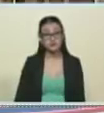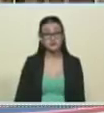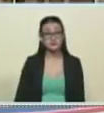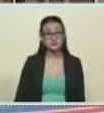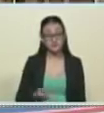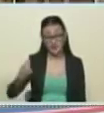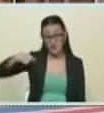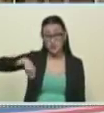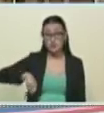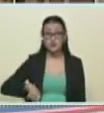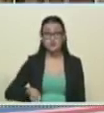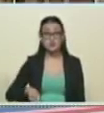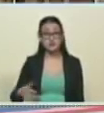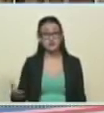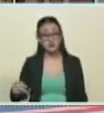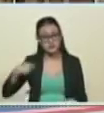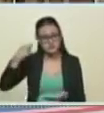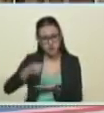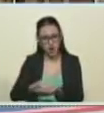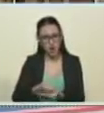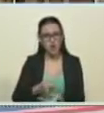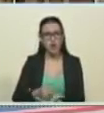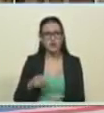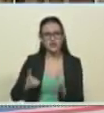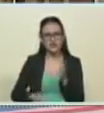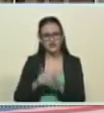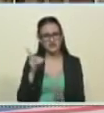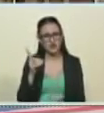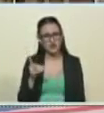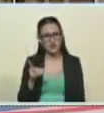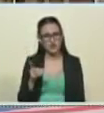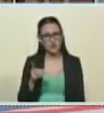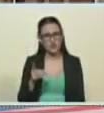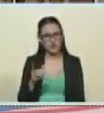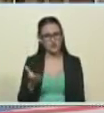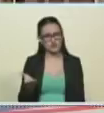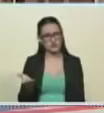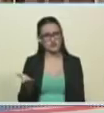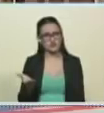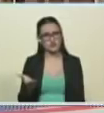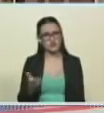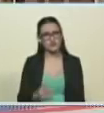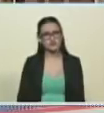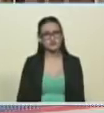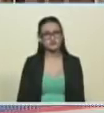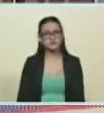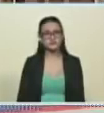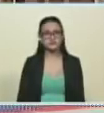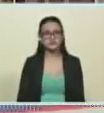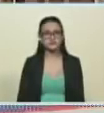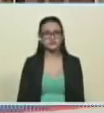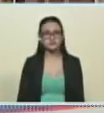Las inversiones que hay que hacer para garantizar el desarrollo de las nuevas ciudades. Yo comulgo